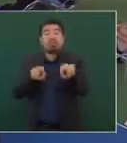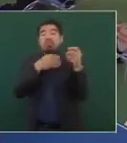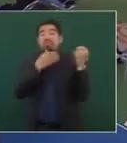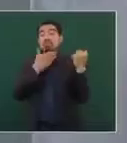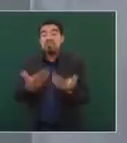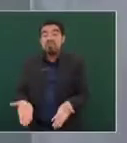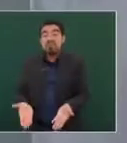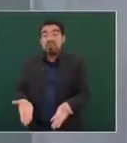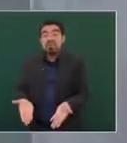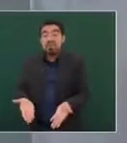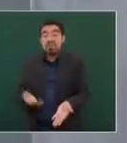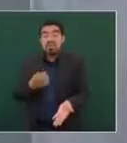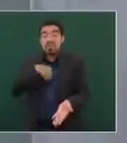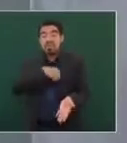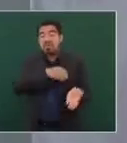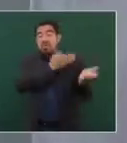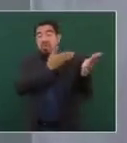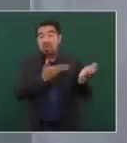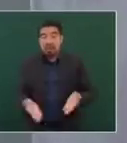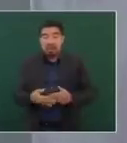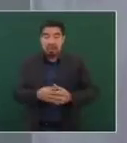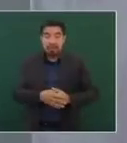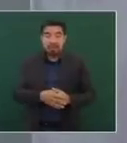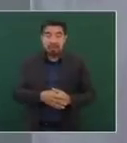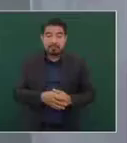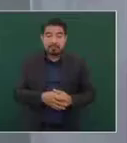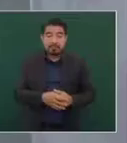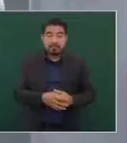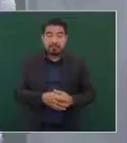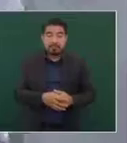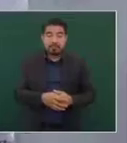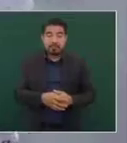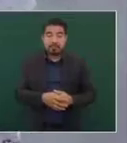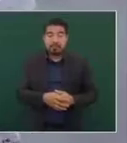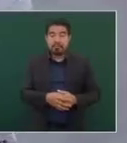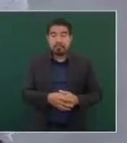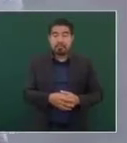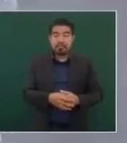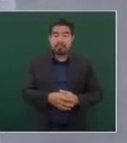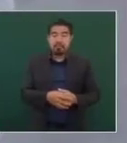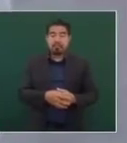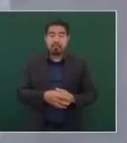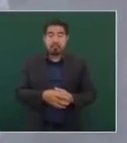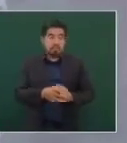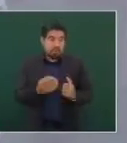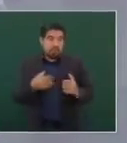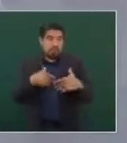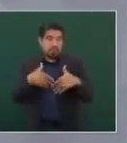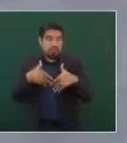Nos dijeron que viniéramos. Ya hay un meeting y